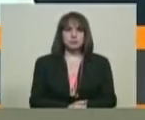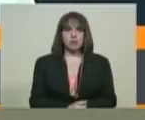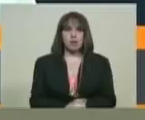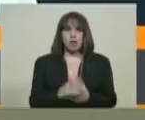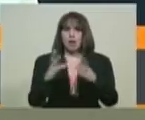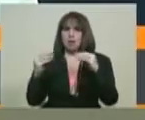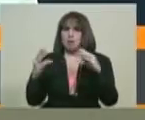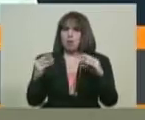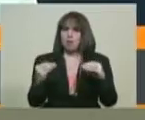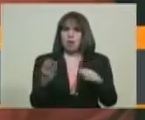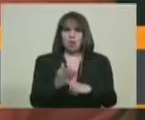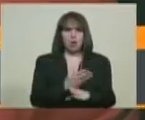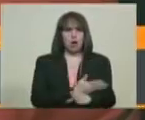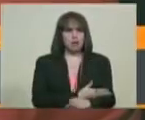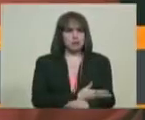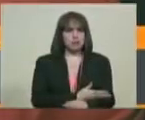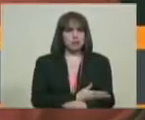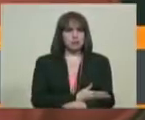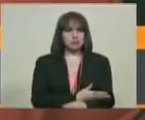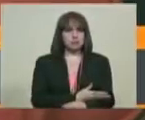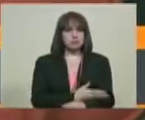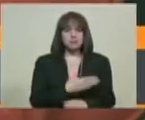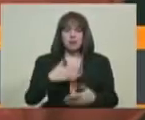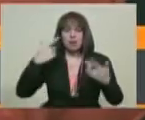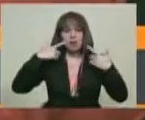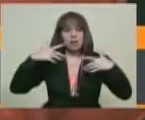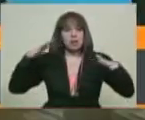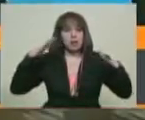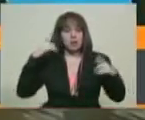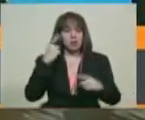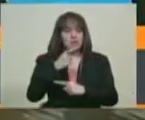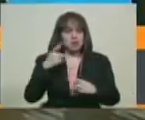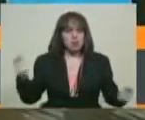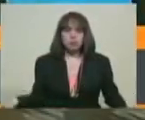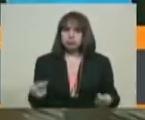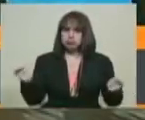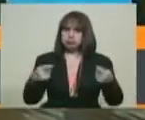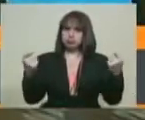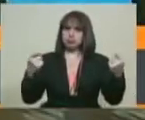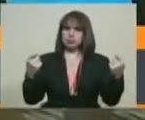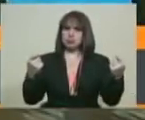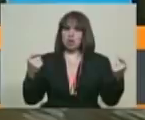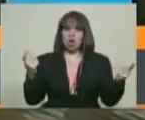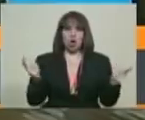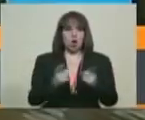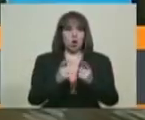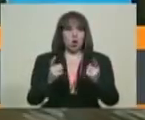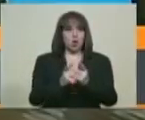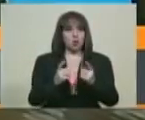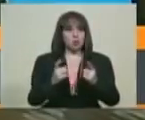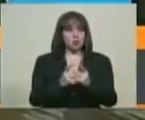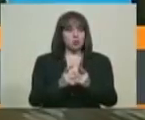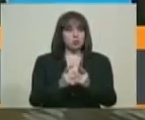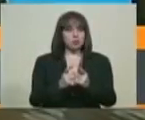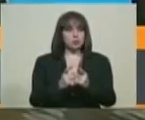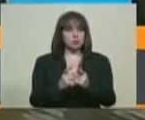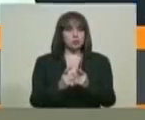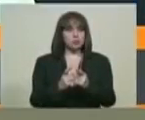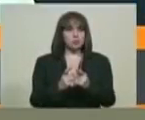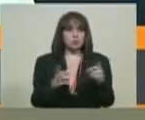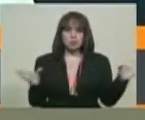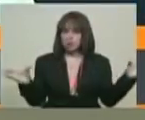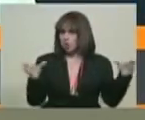hablado, creo que deberíamos impulsar a corto plazo un conjunto